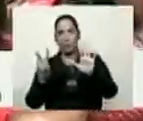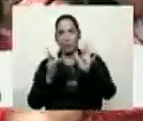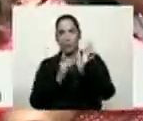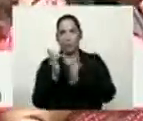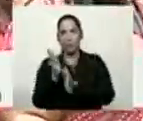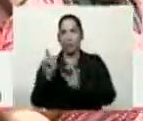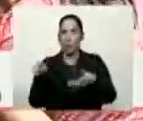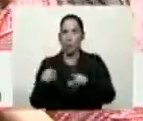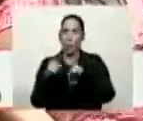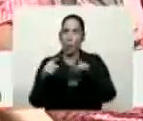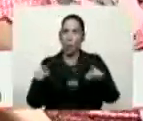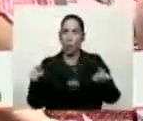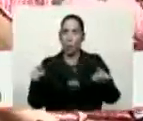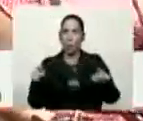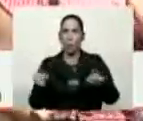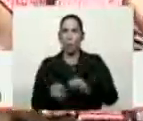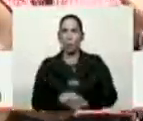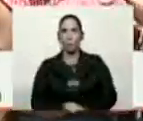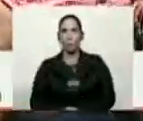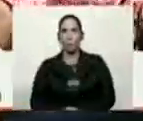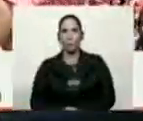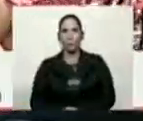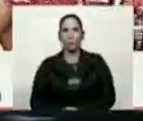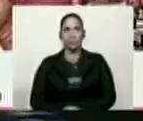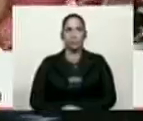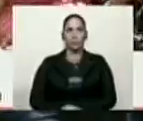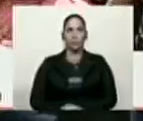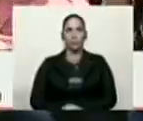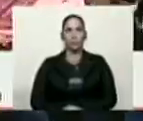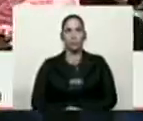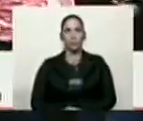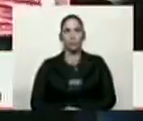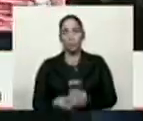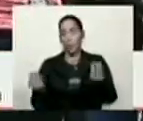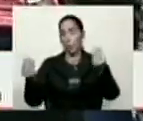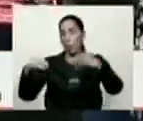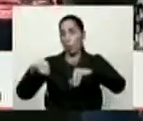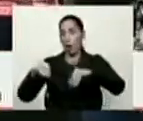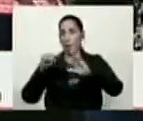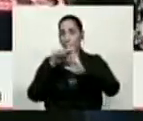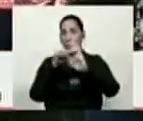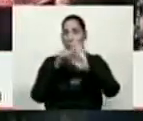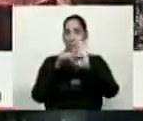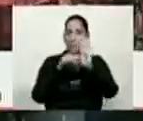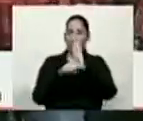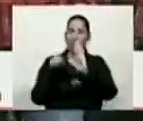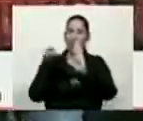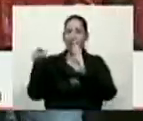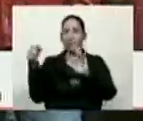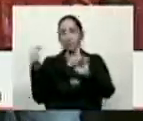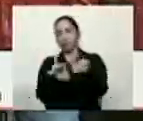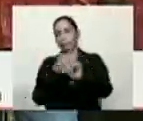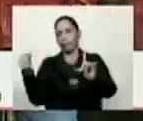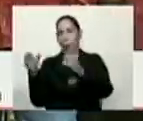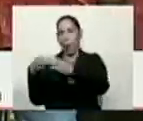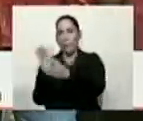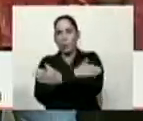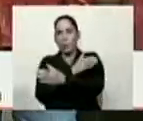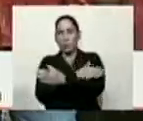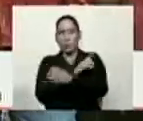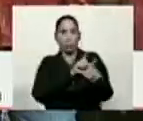se cumple el lapso. El lapso de acuerdo a esos estatutos que ellos violaron. Y